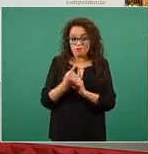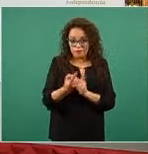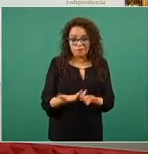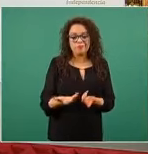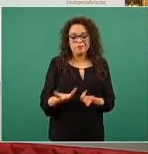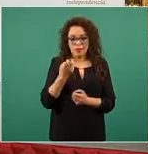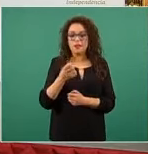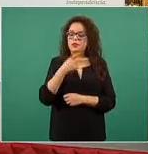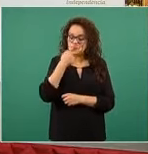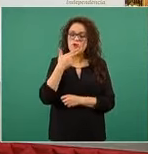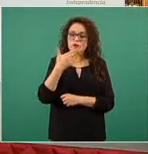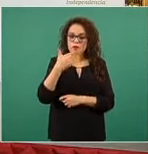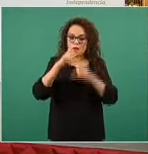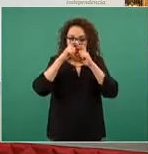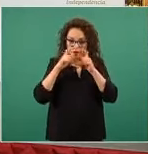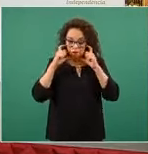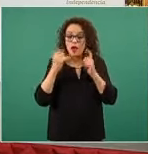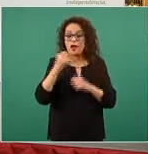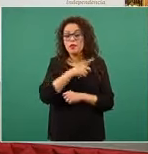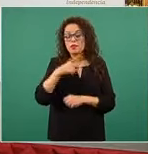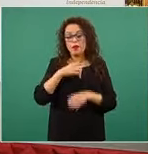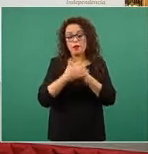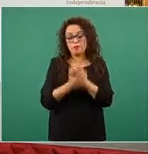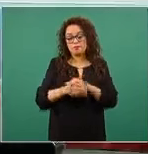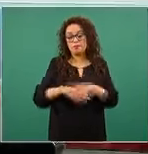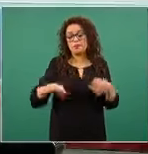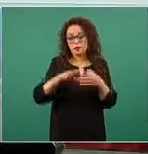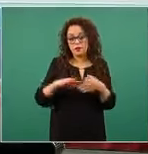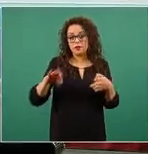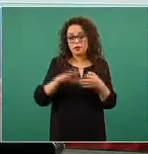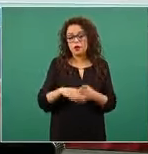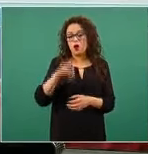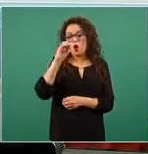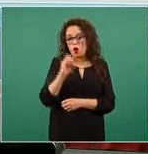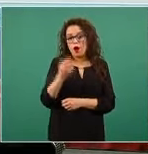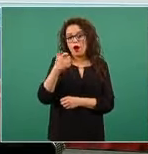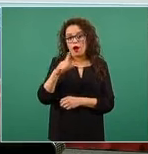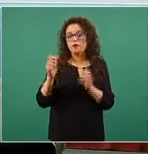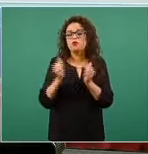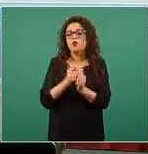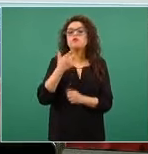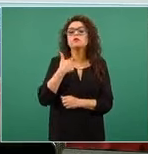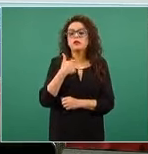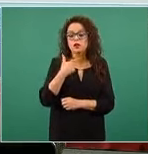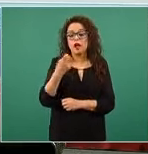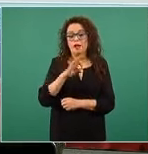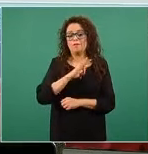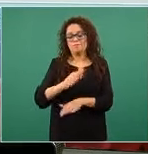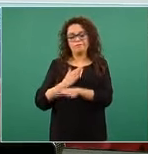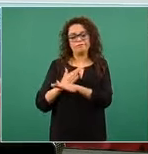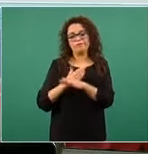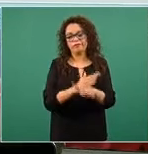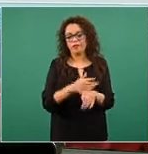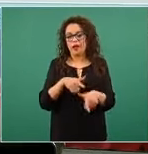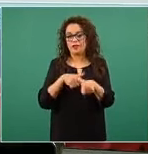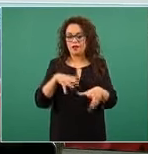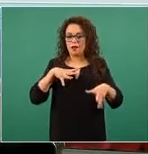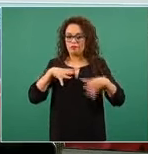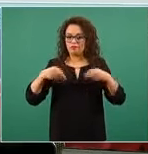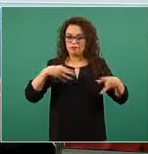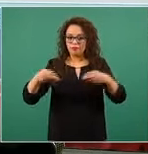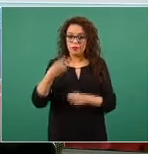manos frecuentemente o le estamos aplicando el alcohol gel, pues entonces podemos cortar cadenas de transmisión y podemos